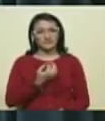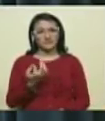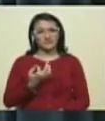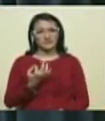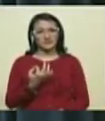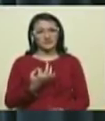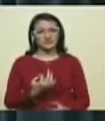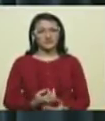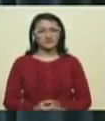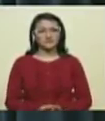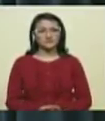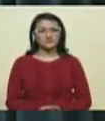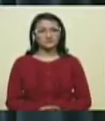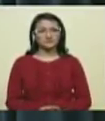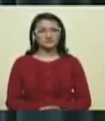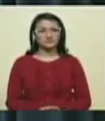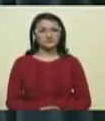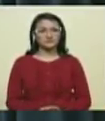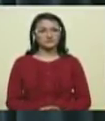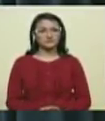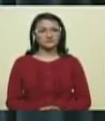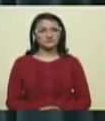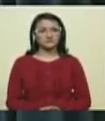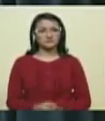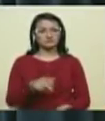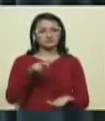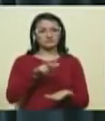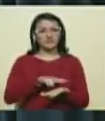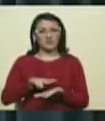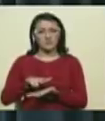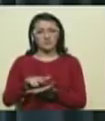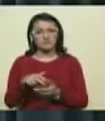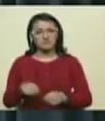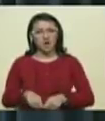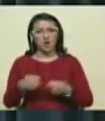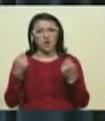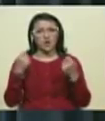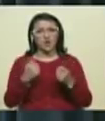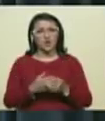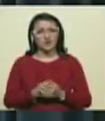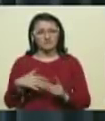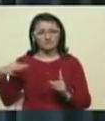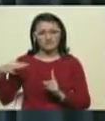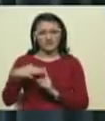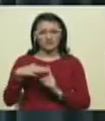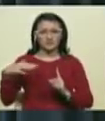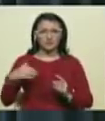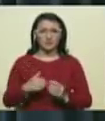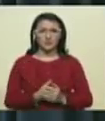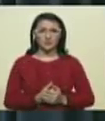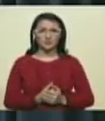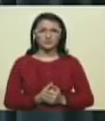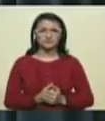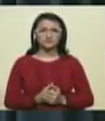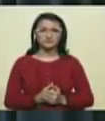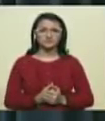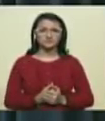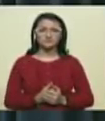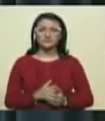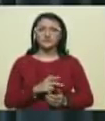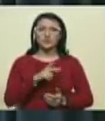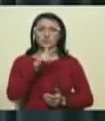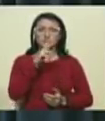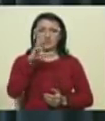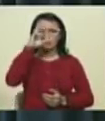siempre se prestó para avalar golpes de Estado, para avalar invasiones, la invasión brutal a